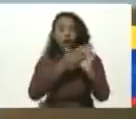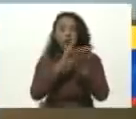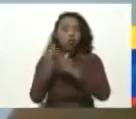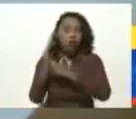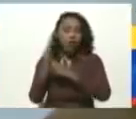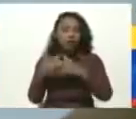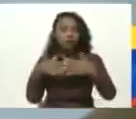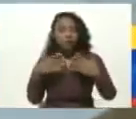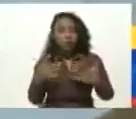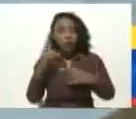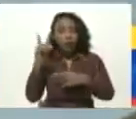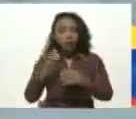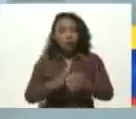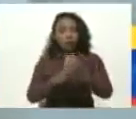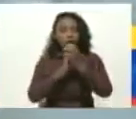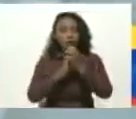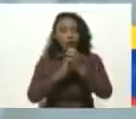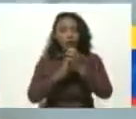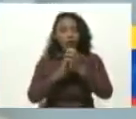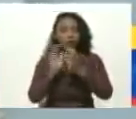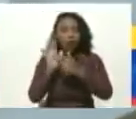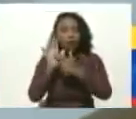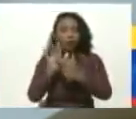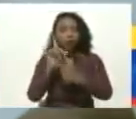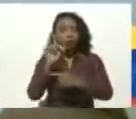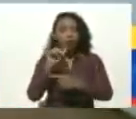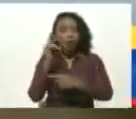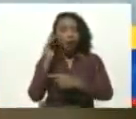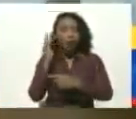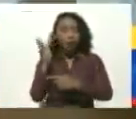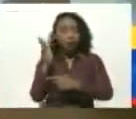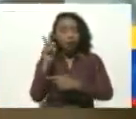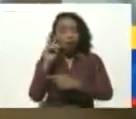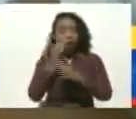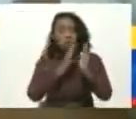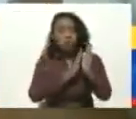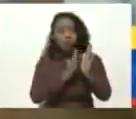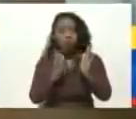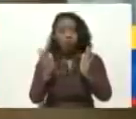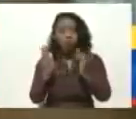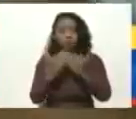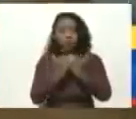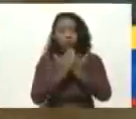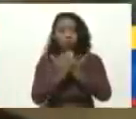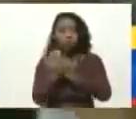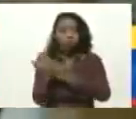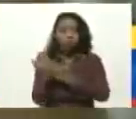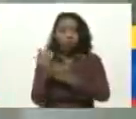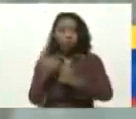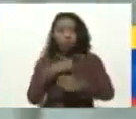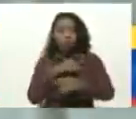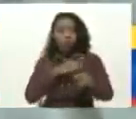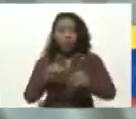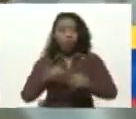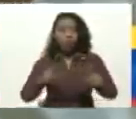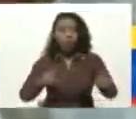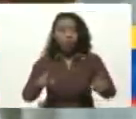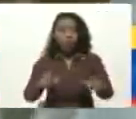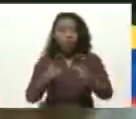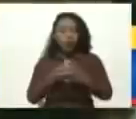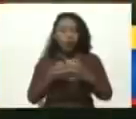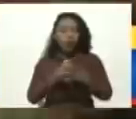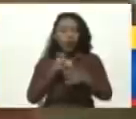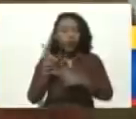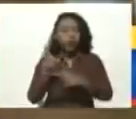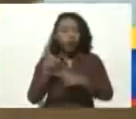través de esos líderes, de esas figuras que están también allí en la organización vecinal. Hemos coordinado para ingresar a los condominios y en